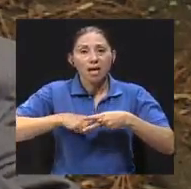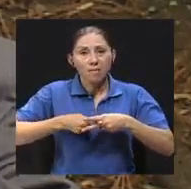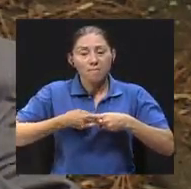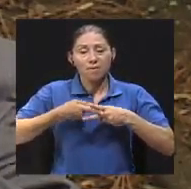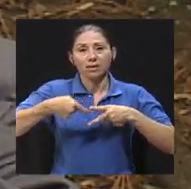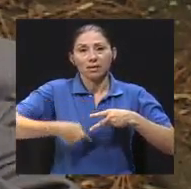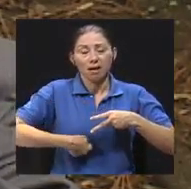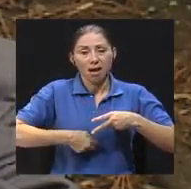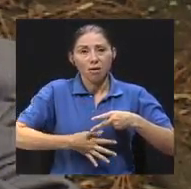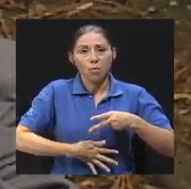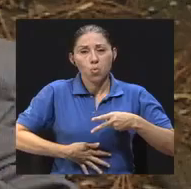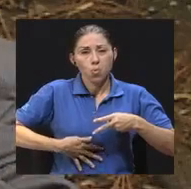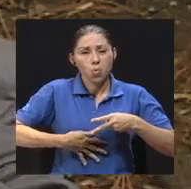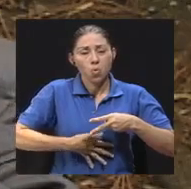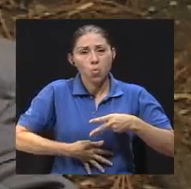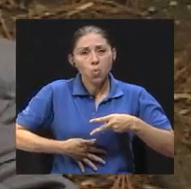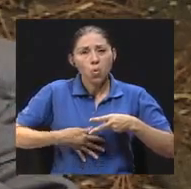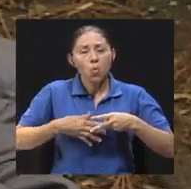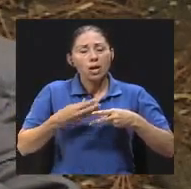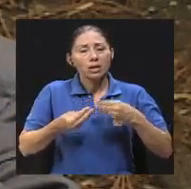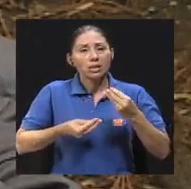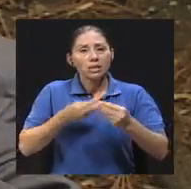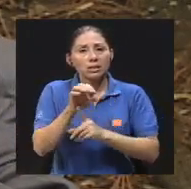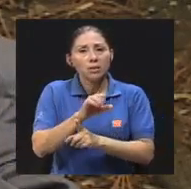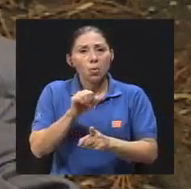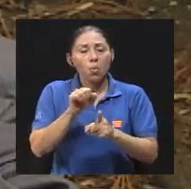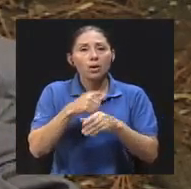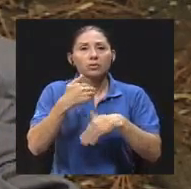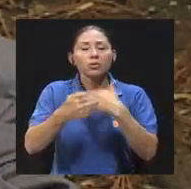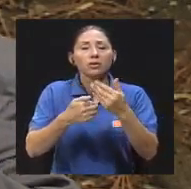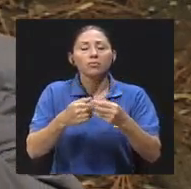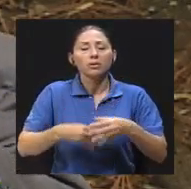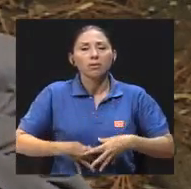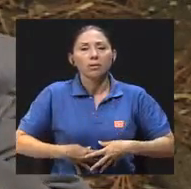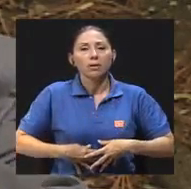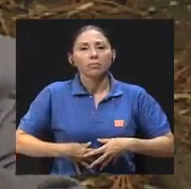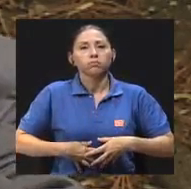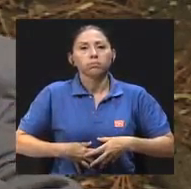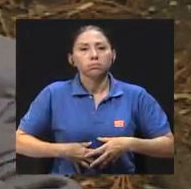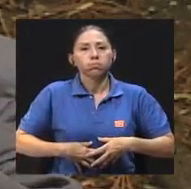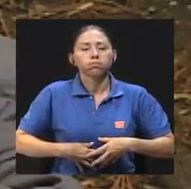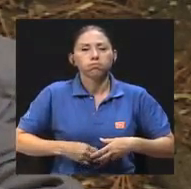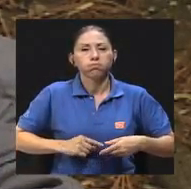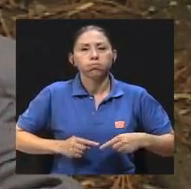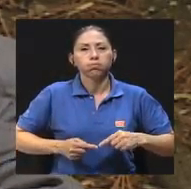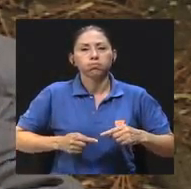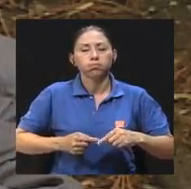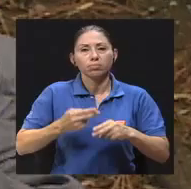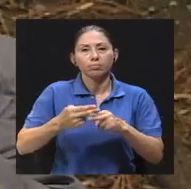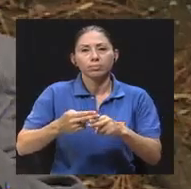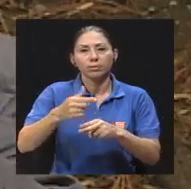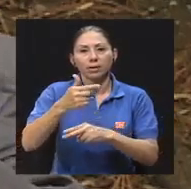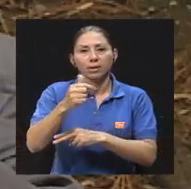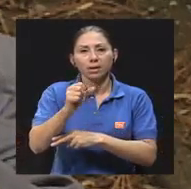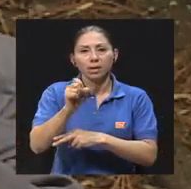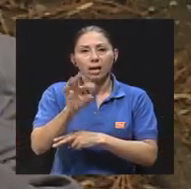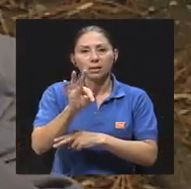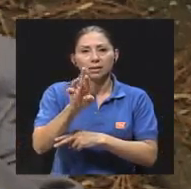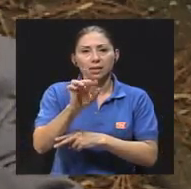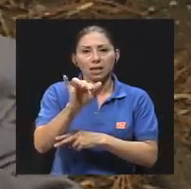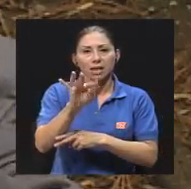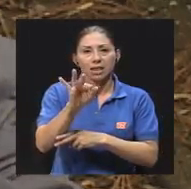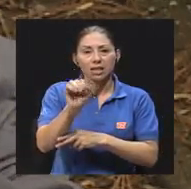comienza por dentro del estómago, una irritación que después se convierte en una inflamación, llámese gastritis, y después esa gastritis